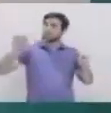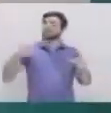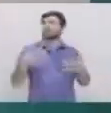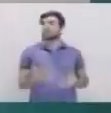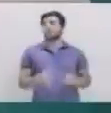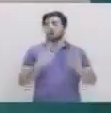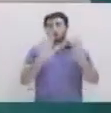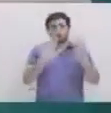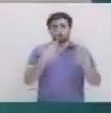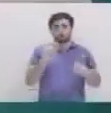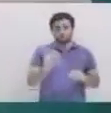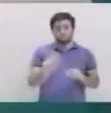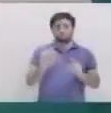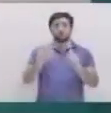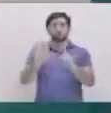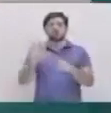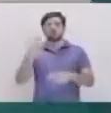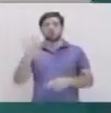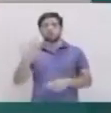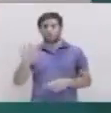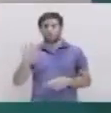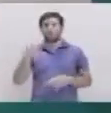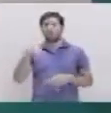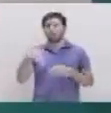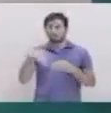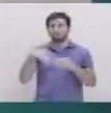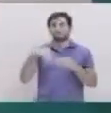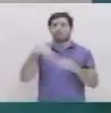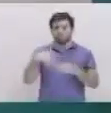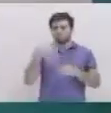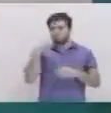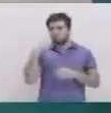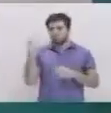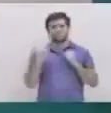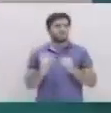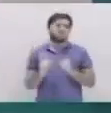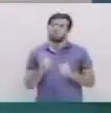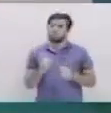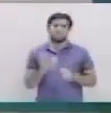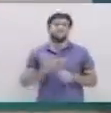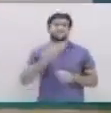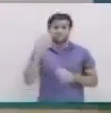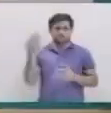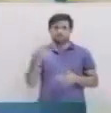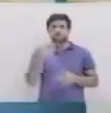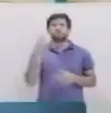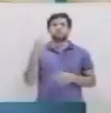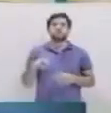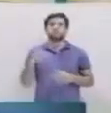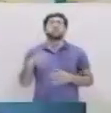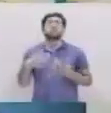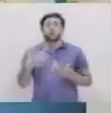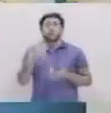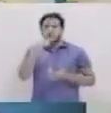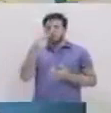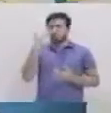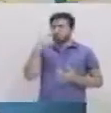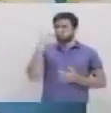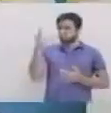de 8.64 metros. No es difícil la matemática, lo único que se necesita